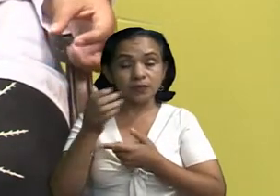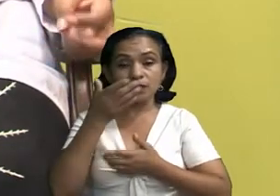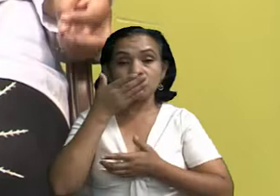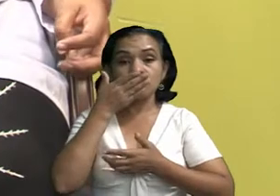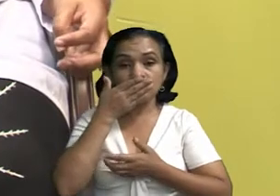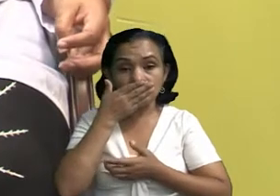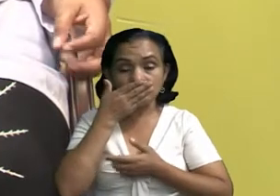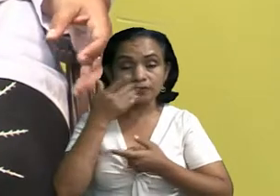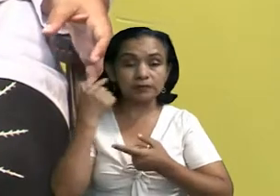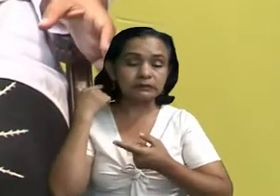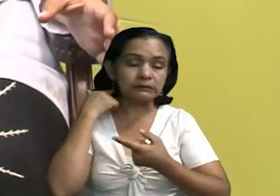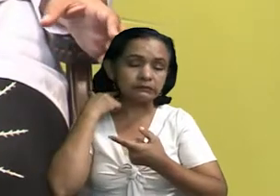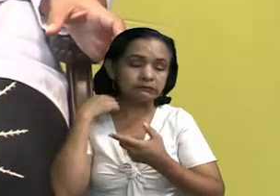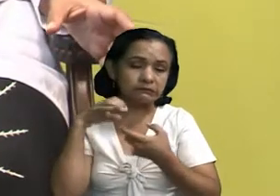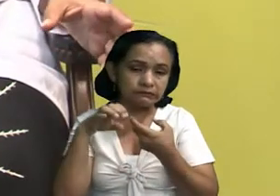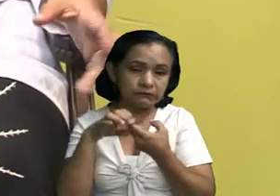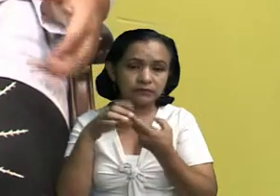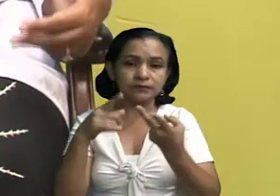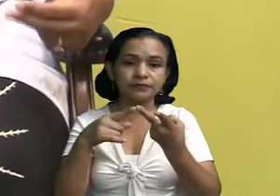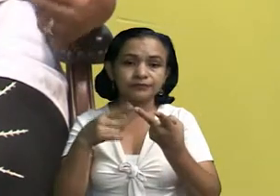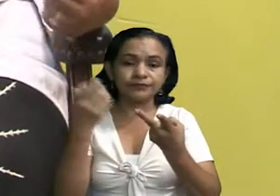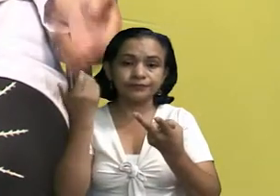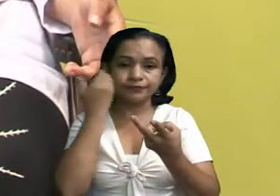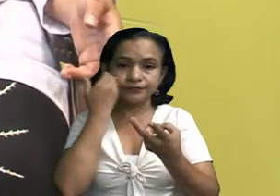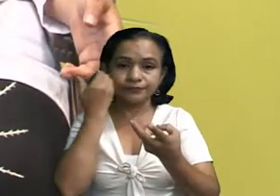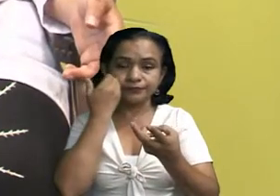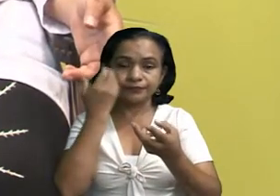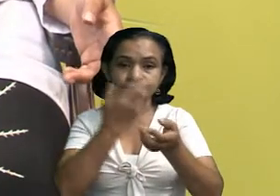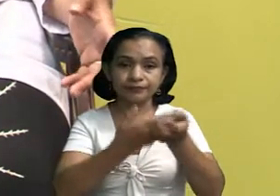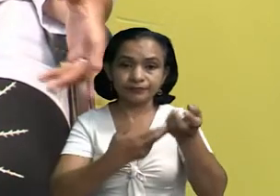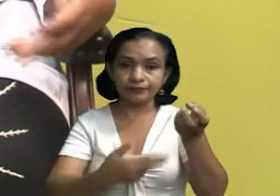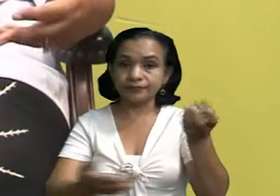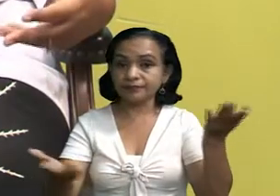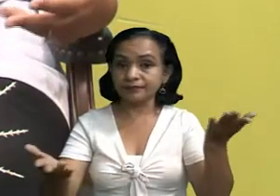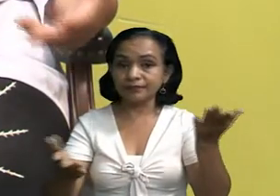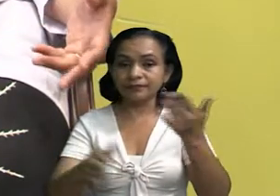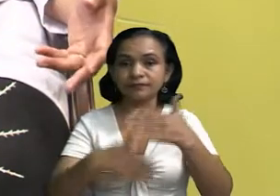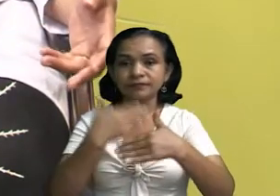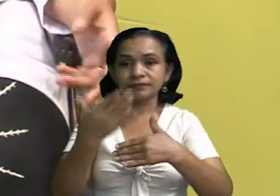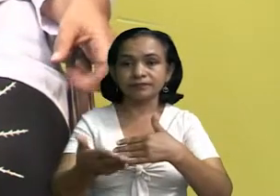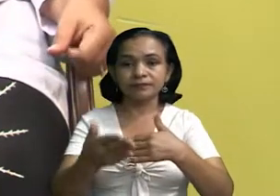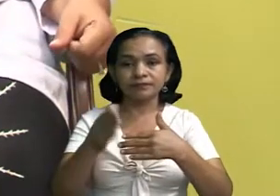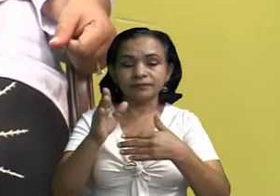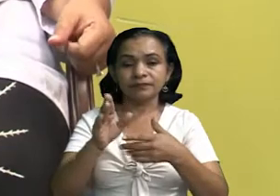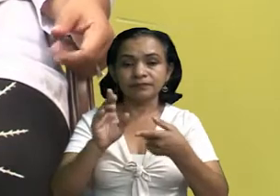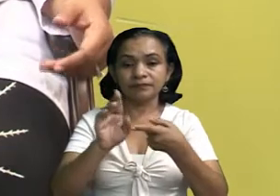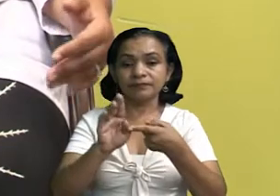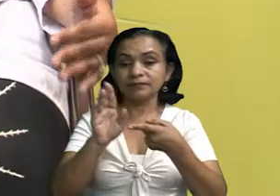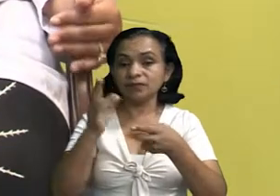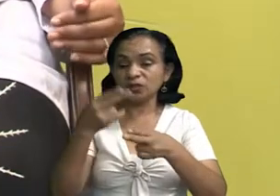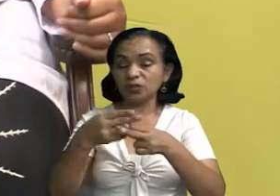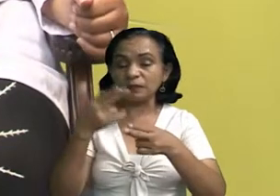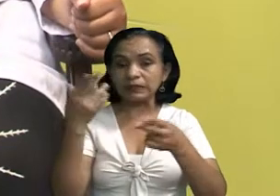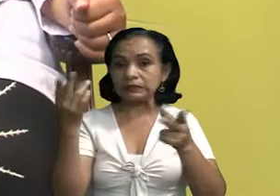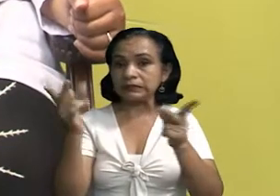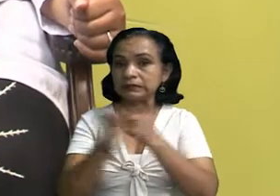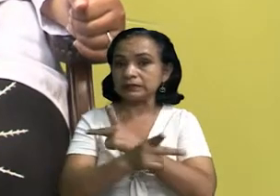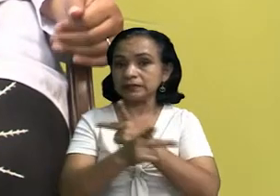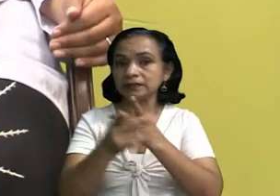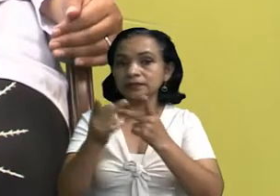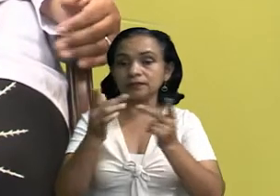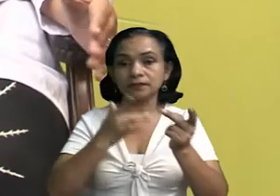neumonías, meningitis y infección en la sangre. Correcto, que nosotros le llamamos bacteremia. Entonces es